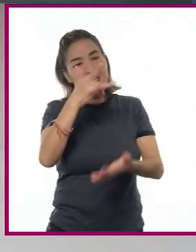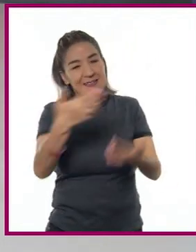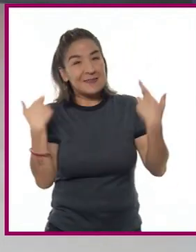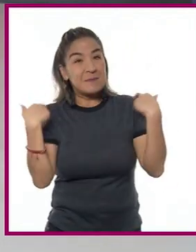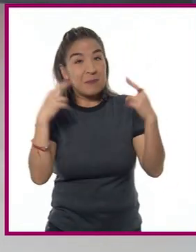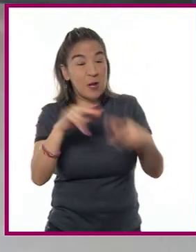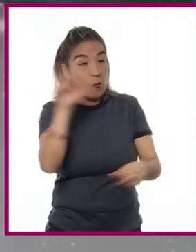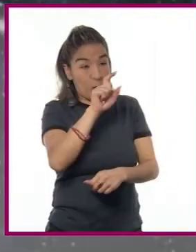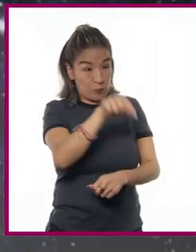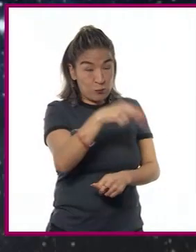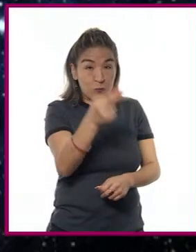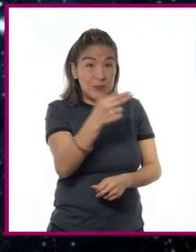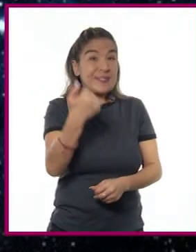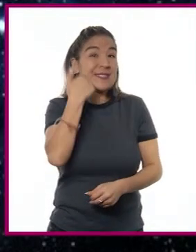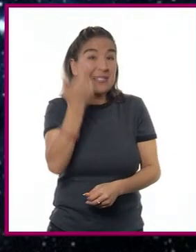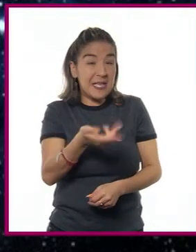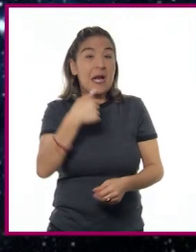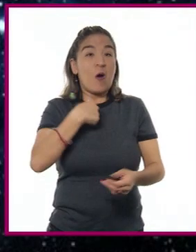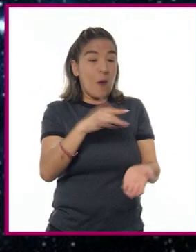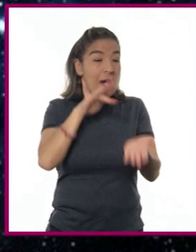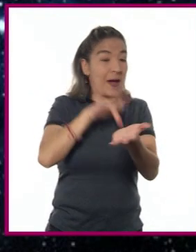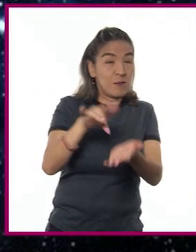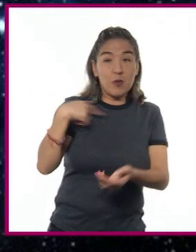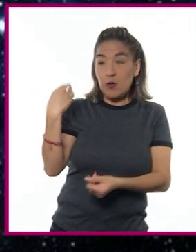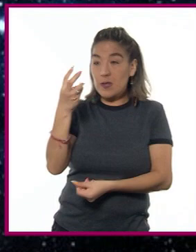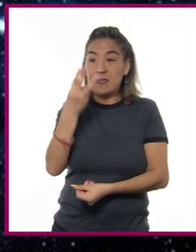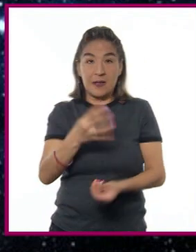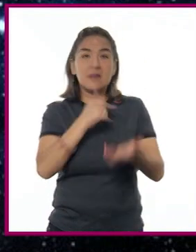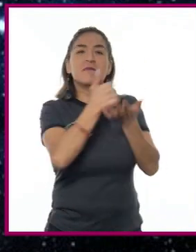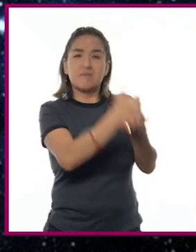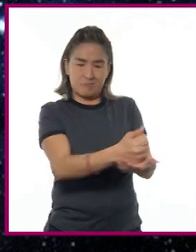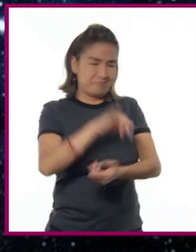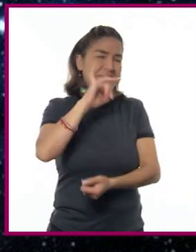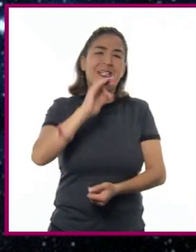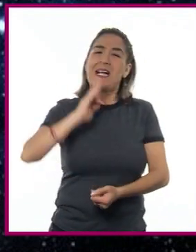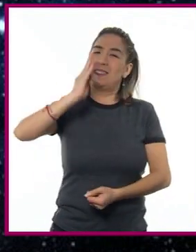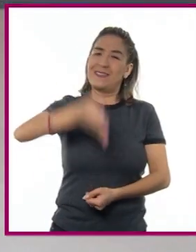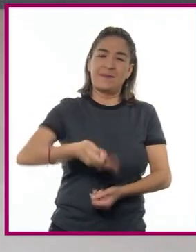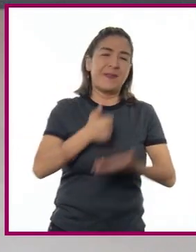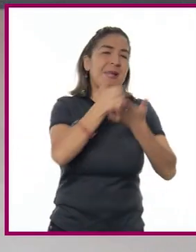Cuando requieran nuestro apoyo, saben que estaremos muy dispuestos.